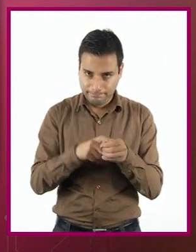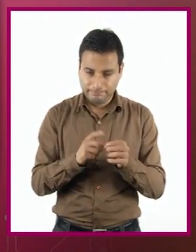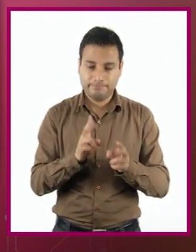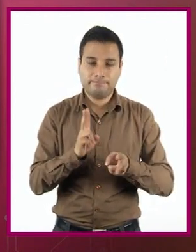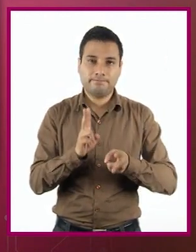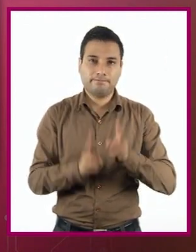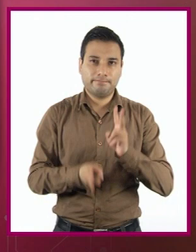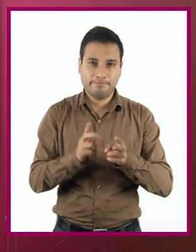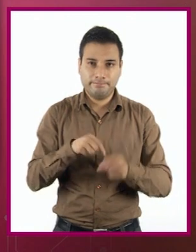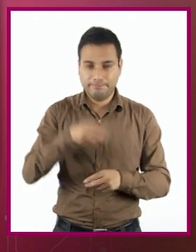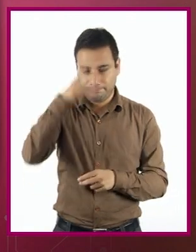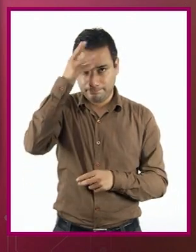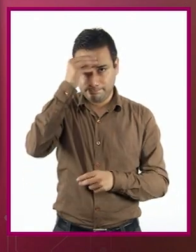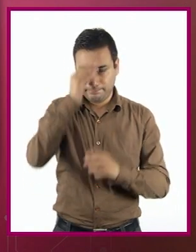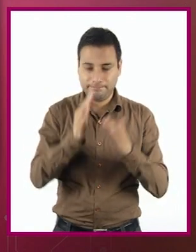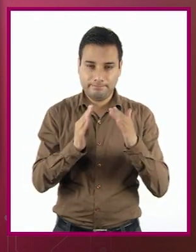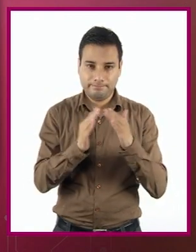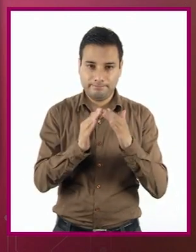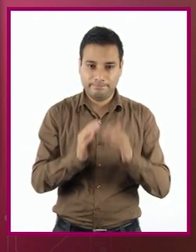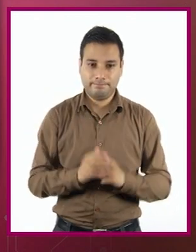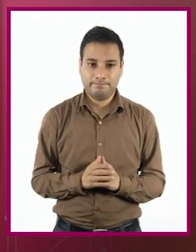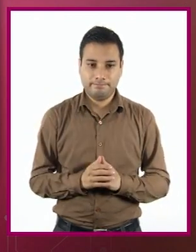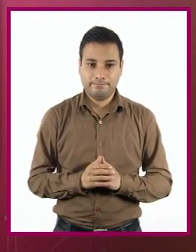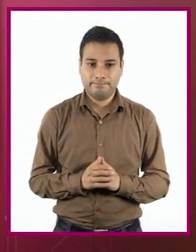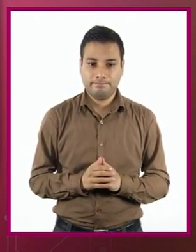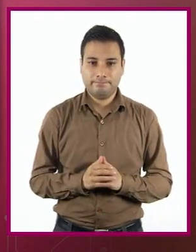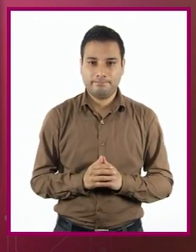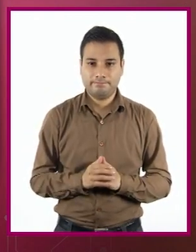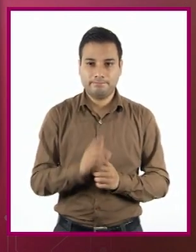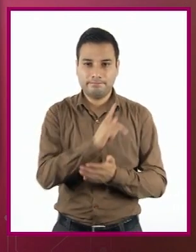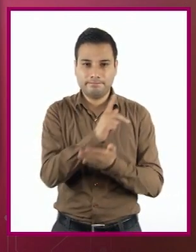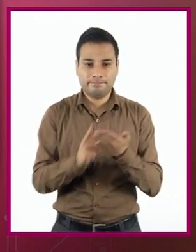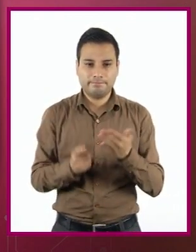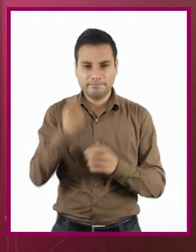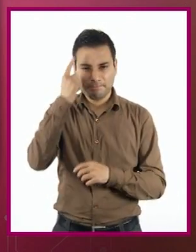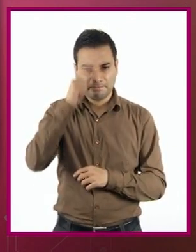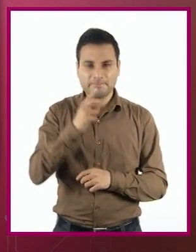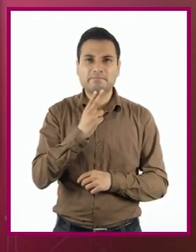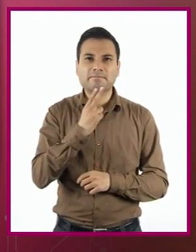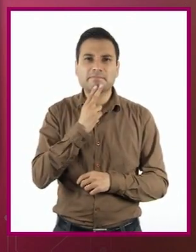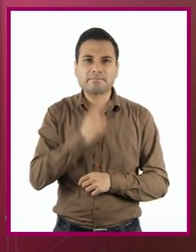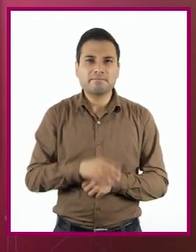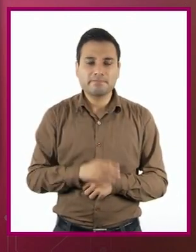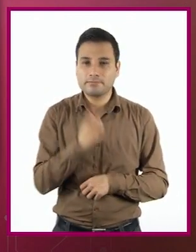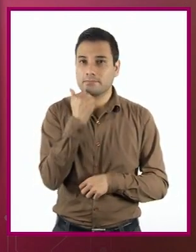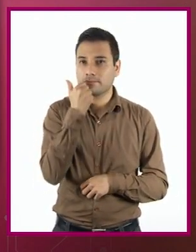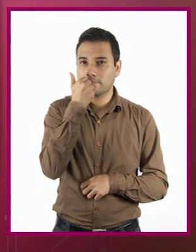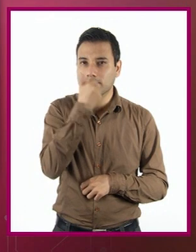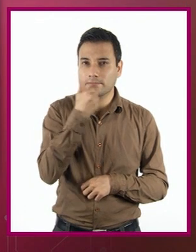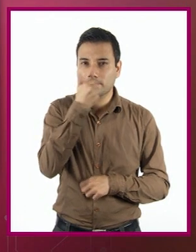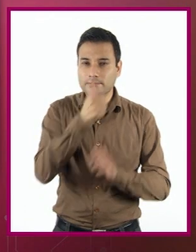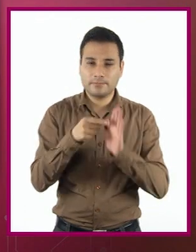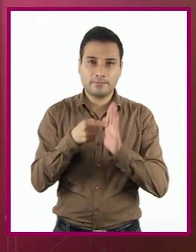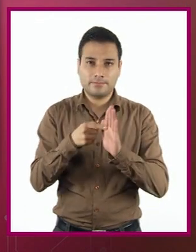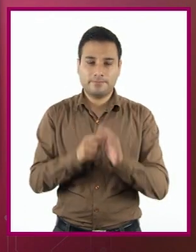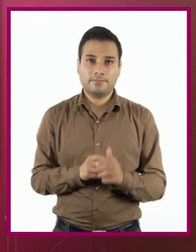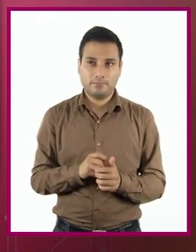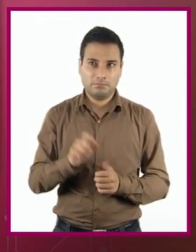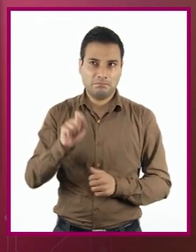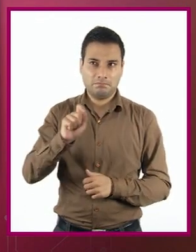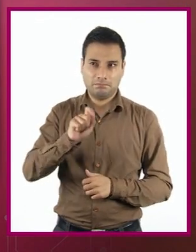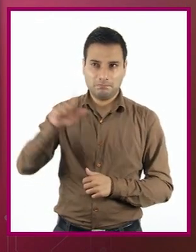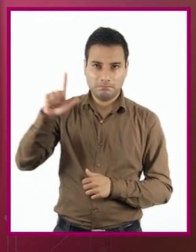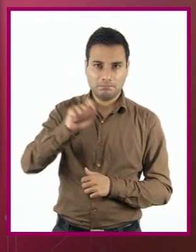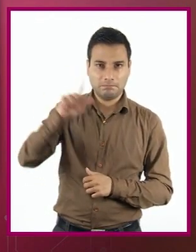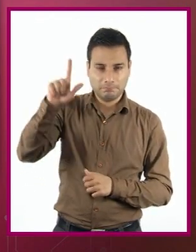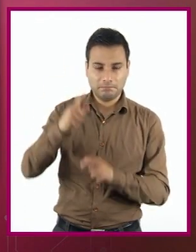de Aprende en Casa, Ciencias Químicas, un programa que pretende mostrar a los alumnos y alumnas de qué manera los académicos e